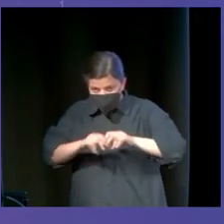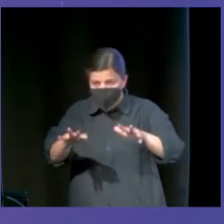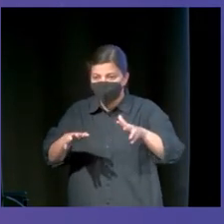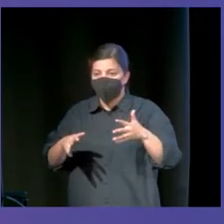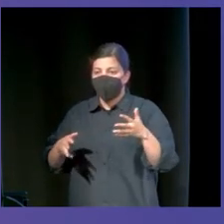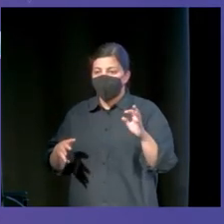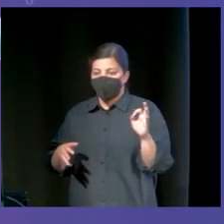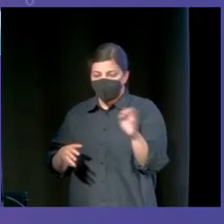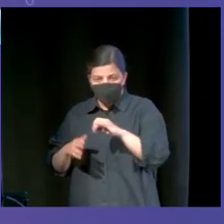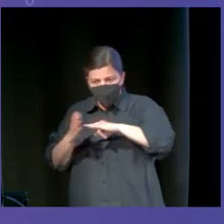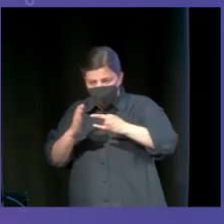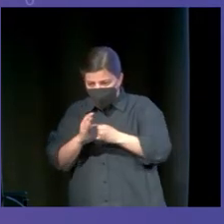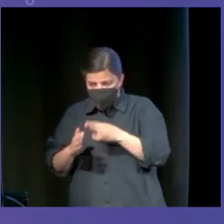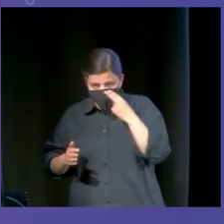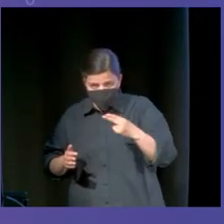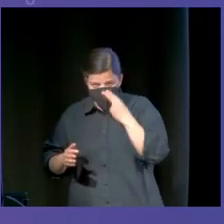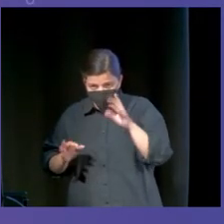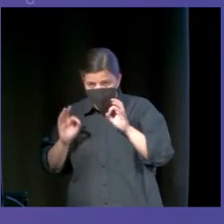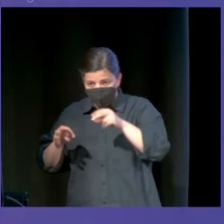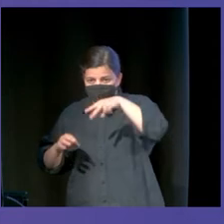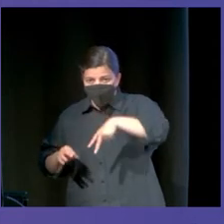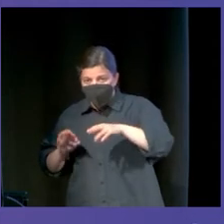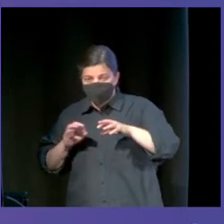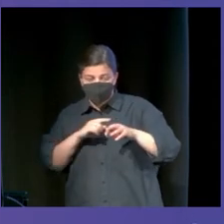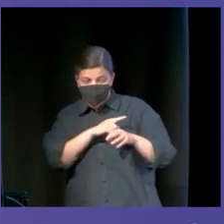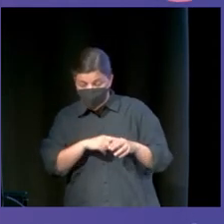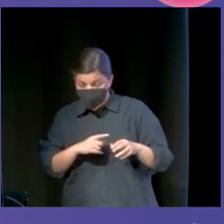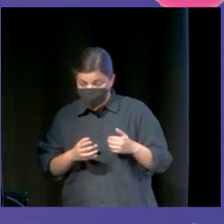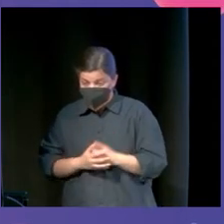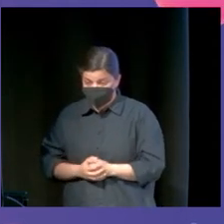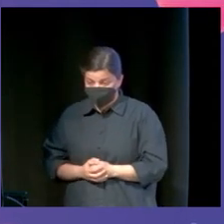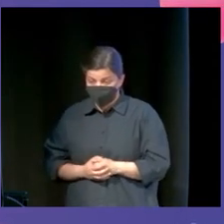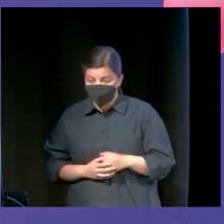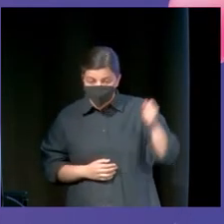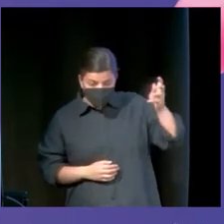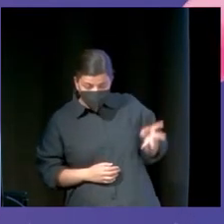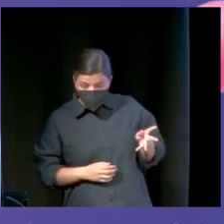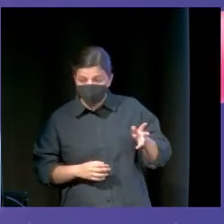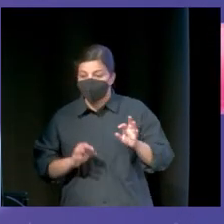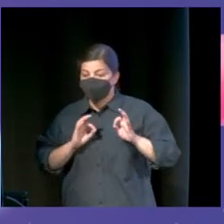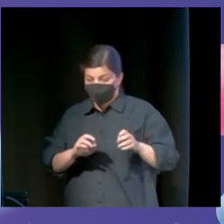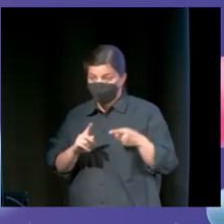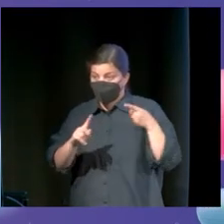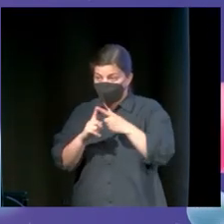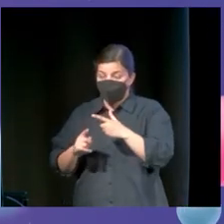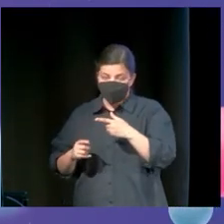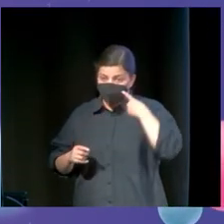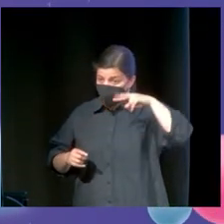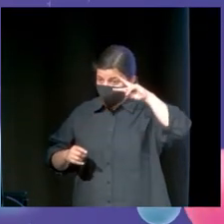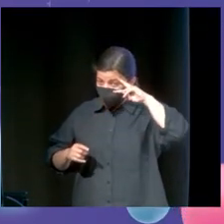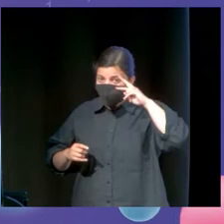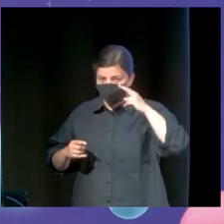muy chulos que son los de network slides sin y telco es precisamente para poder facilitar esas experiencias